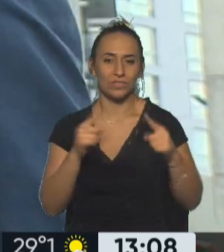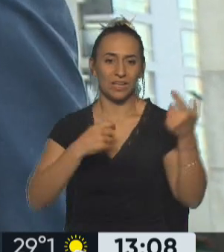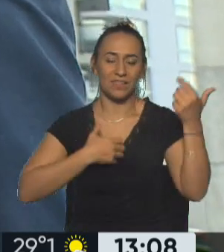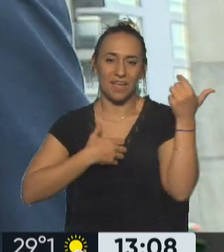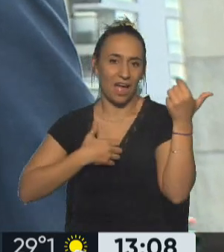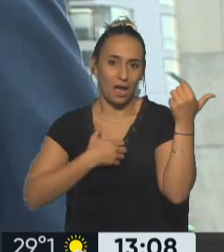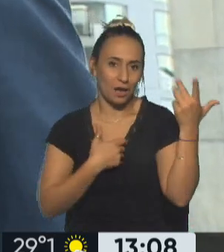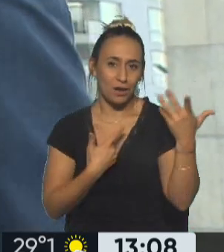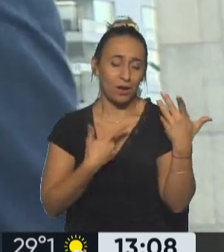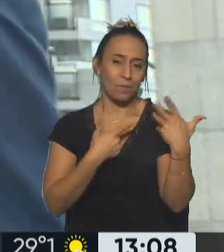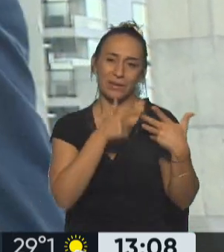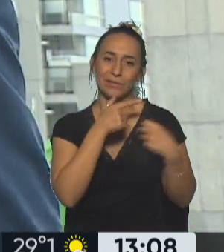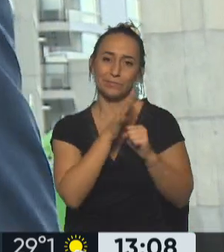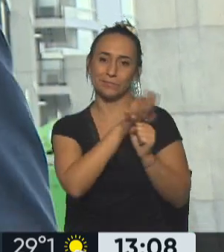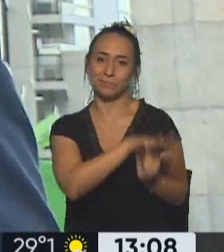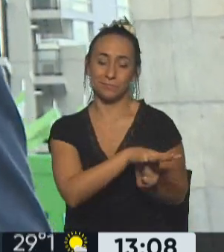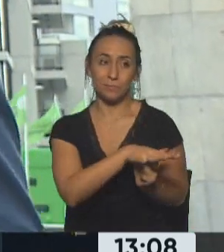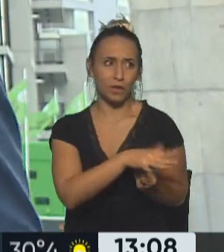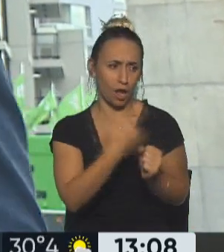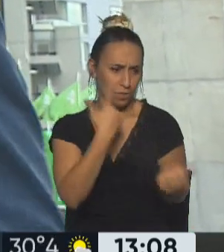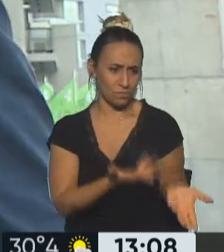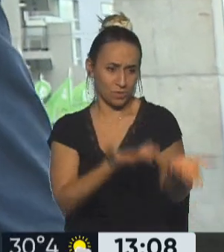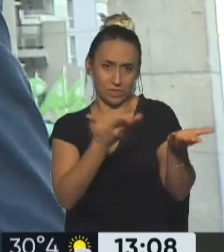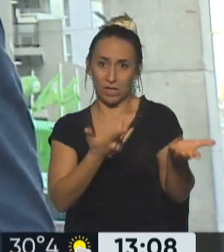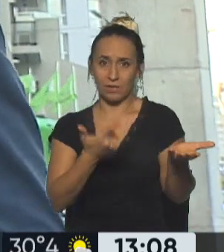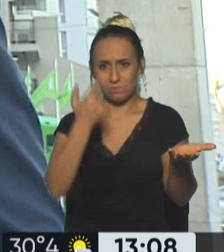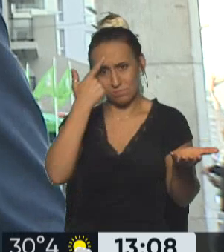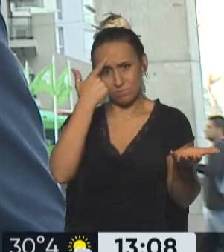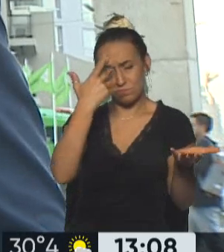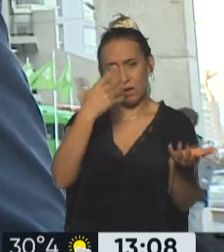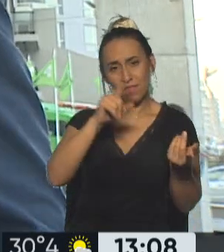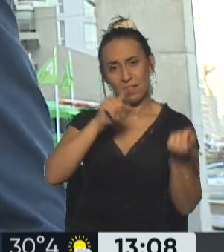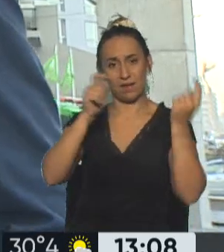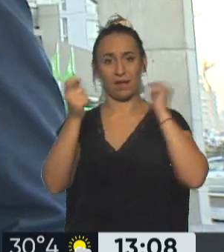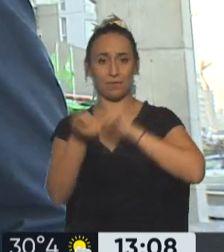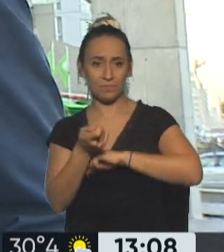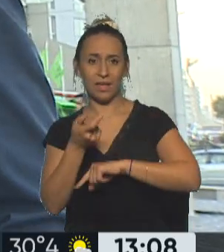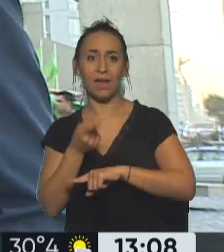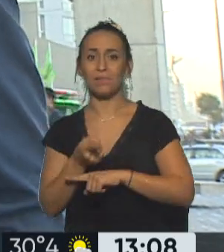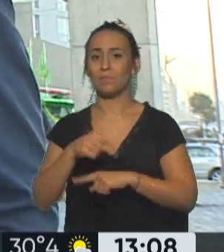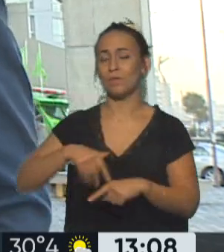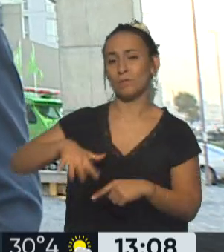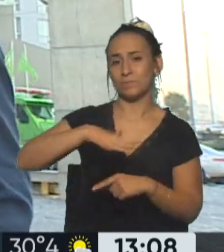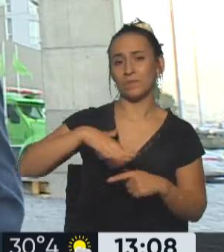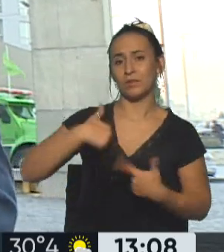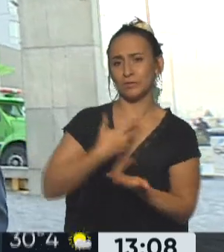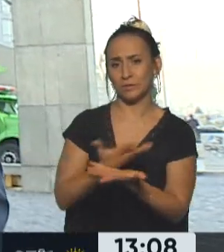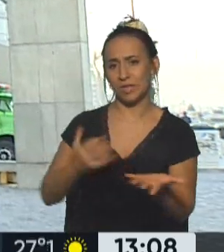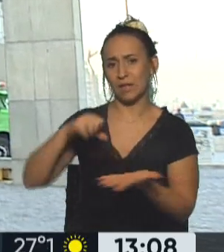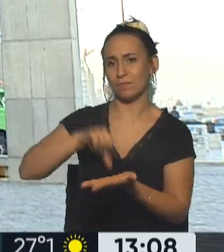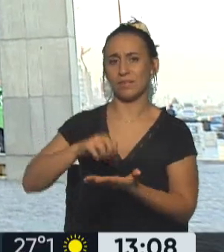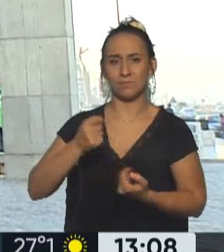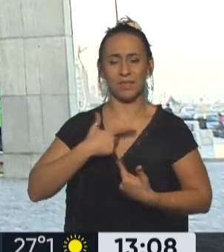y soy de una generación que pensamos que la tanguedá puede transformar a esta sociedad, a este país, y nos hace